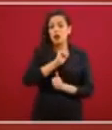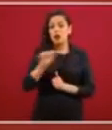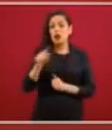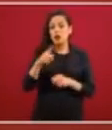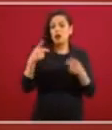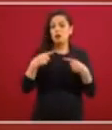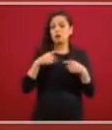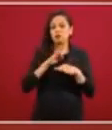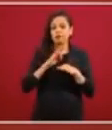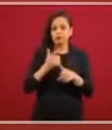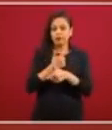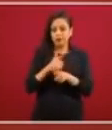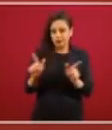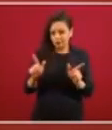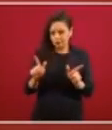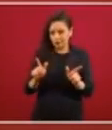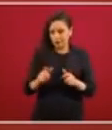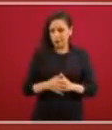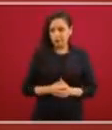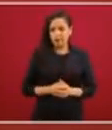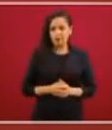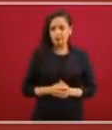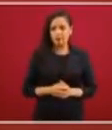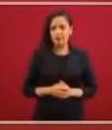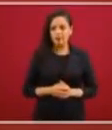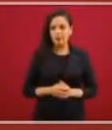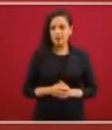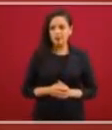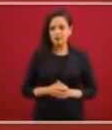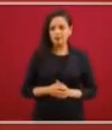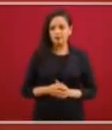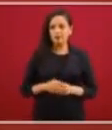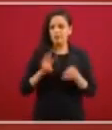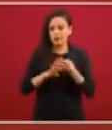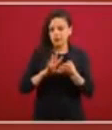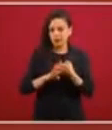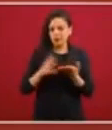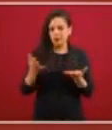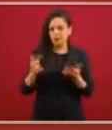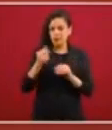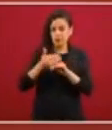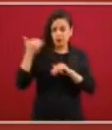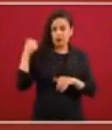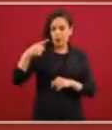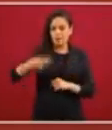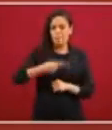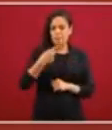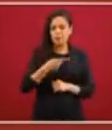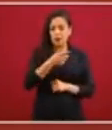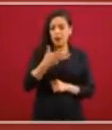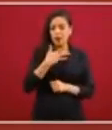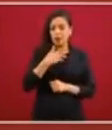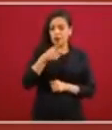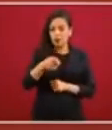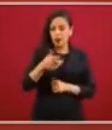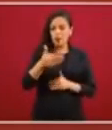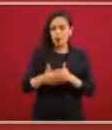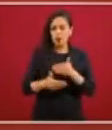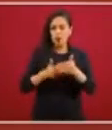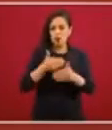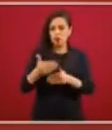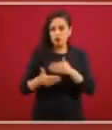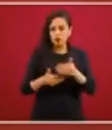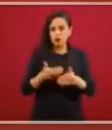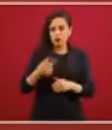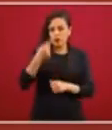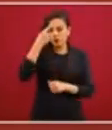semana, un poco más, un periodista, uno de ustedes, me preguntaba si se había considerado un proceso de preliberación como un